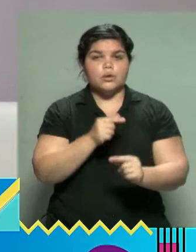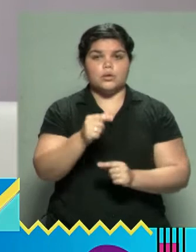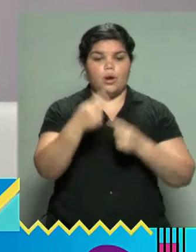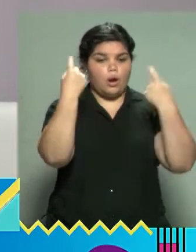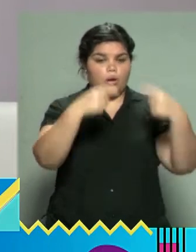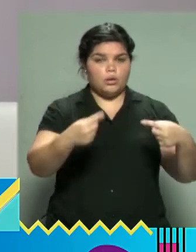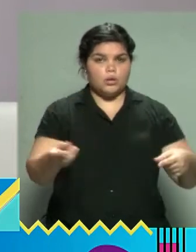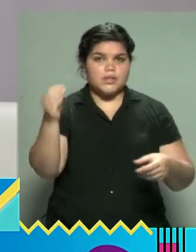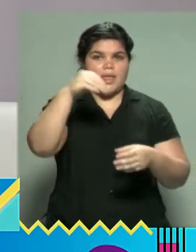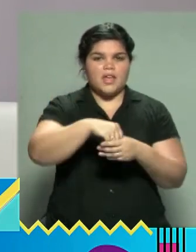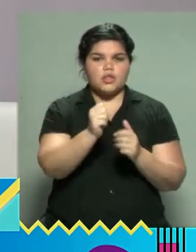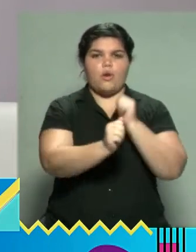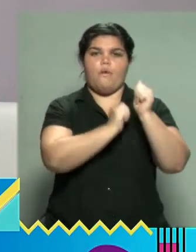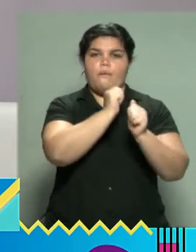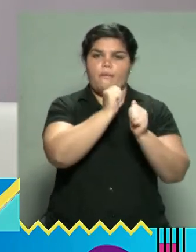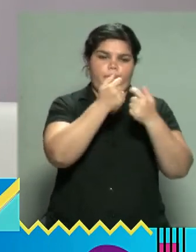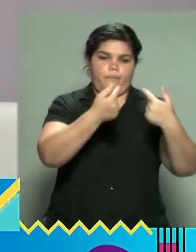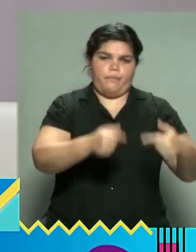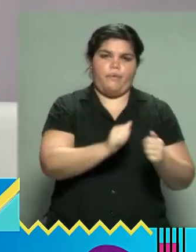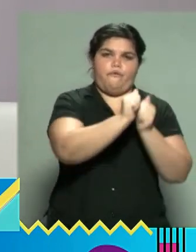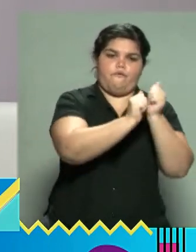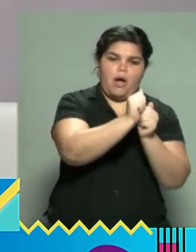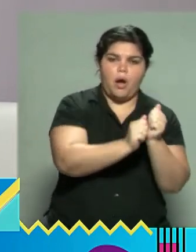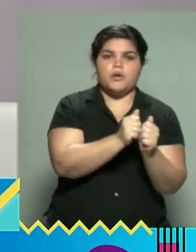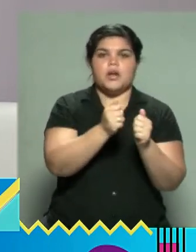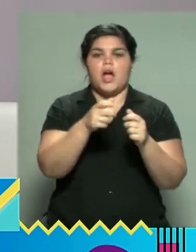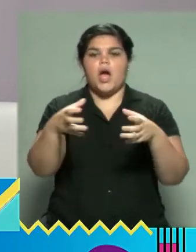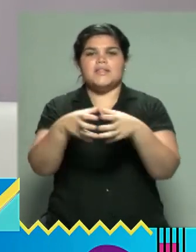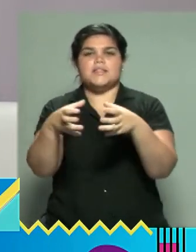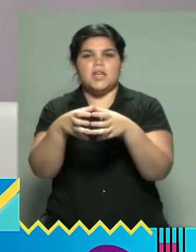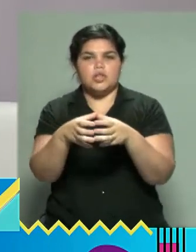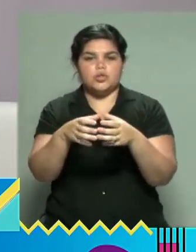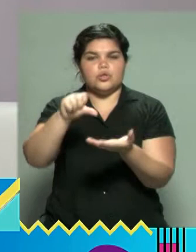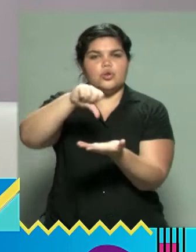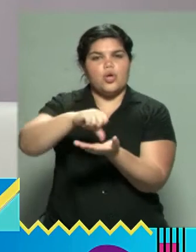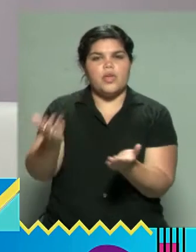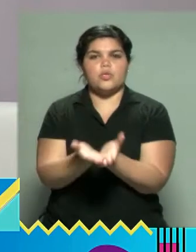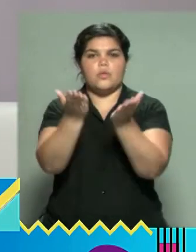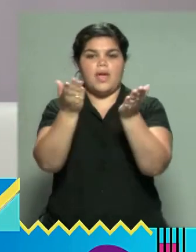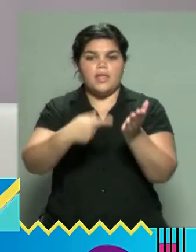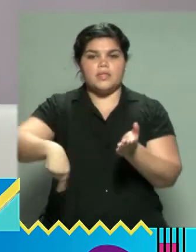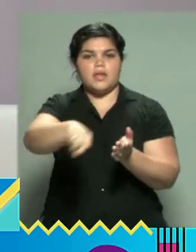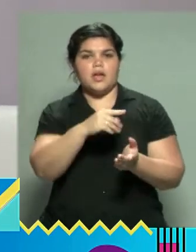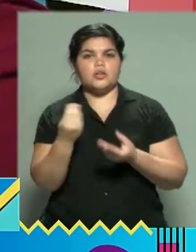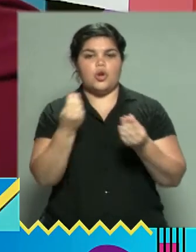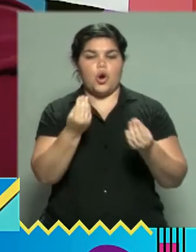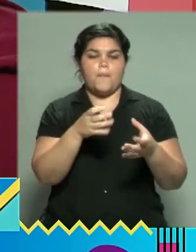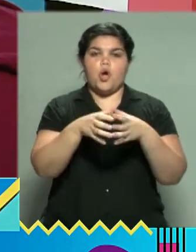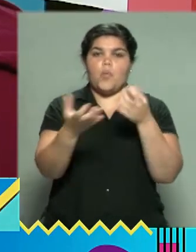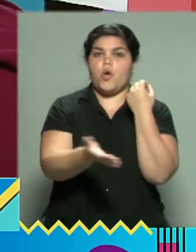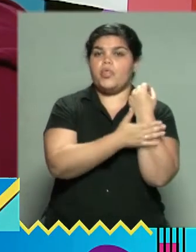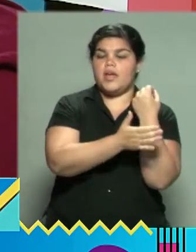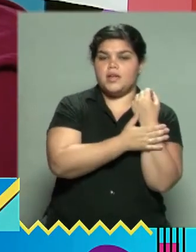comisiones internas de fábrica, centros de estudiantes y demás que son dirigidos actualmente por corrientes de izquierda o por